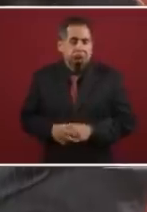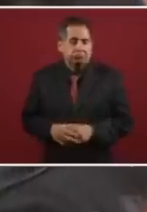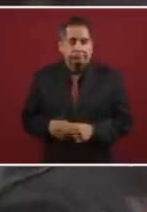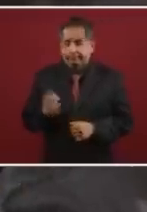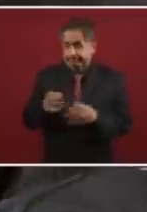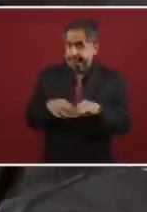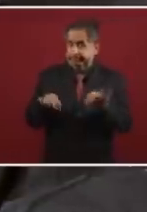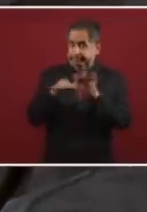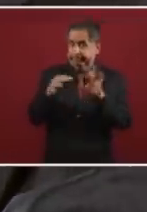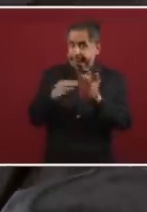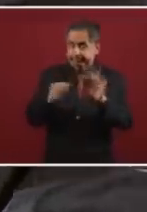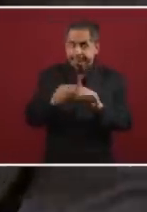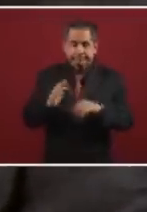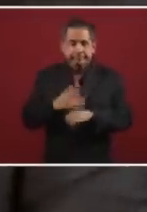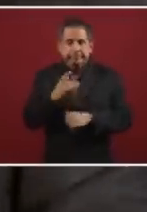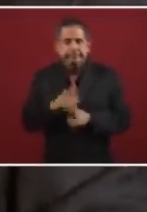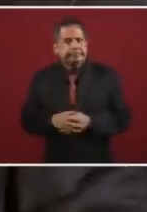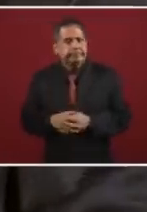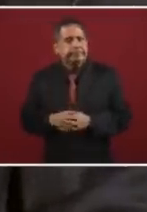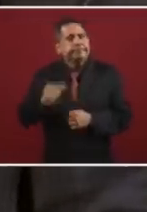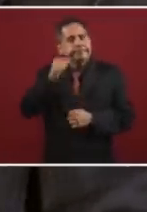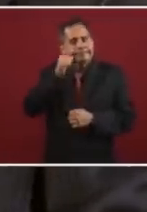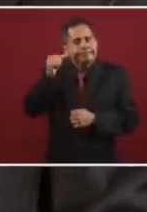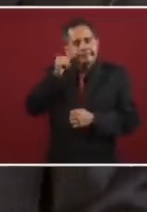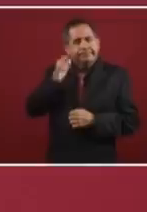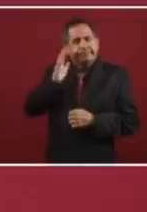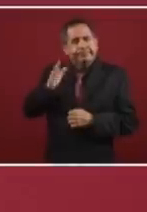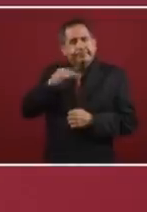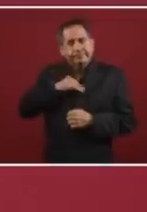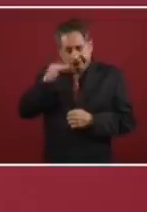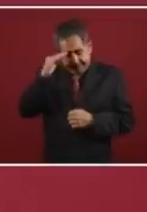porque habíamos llegado